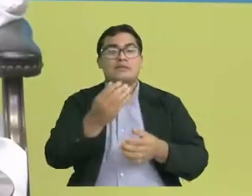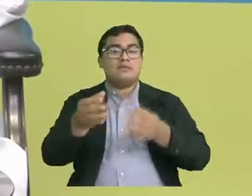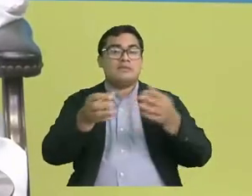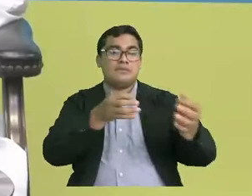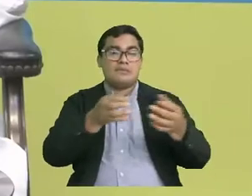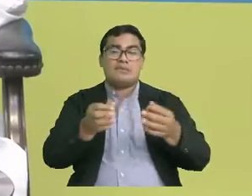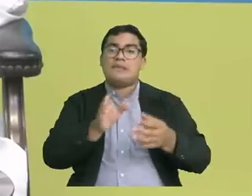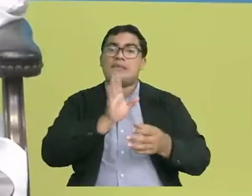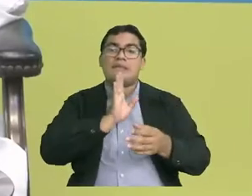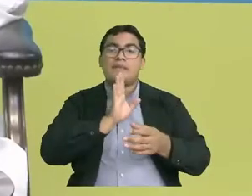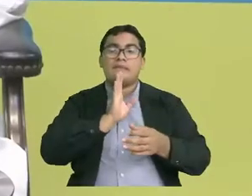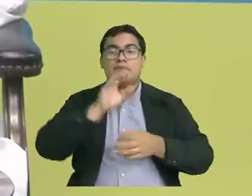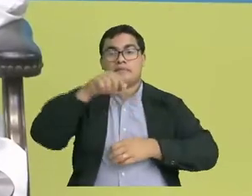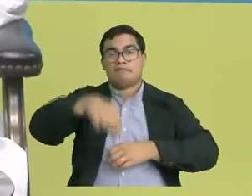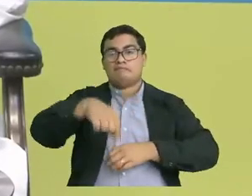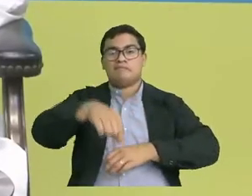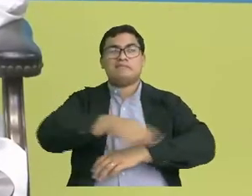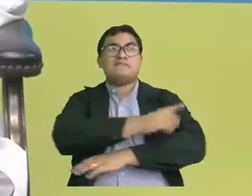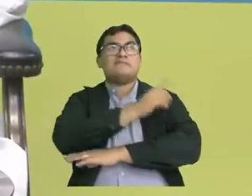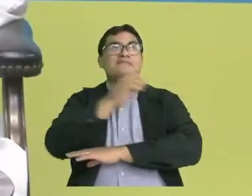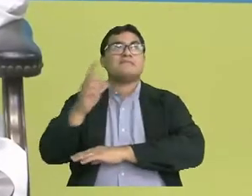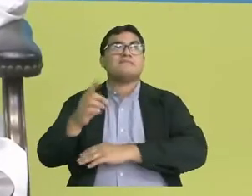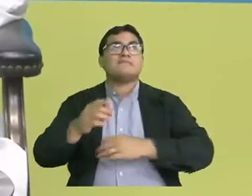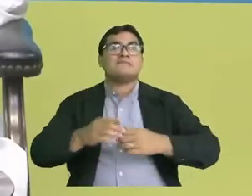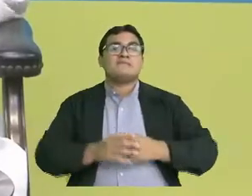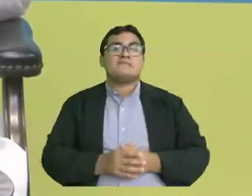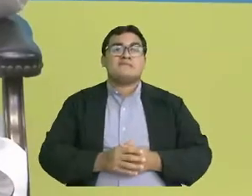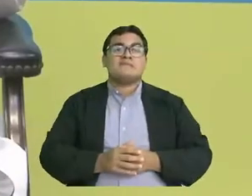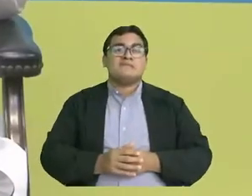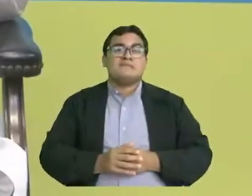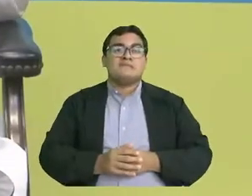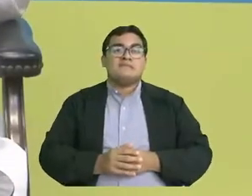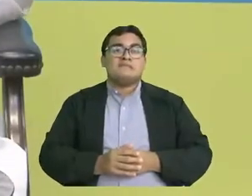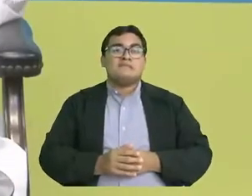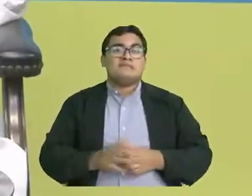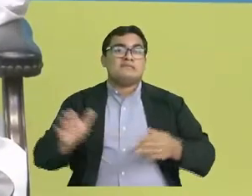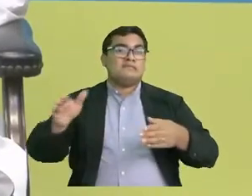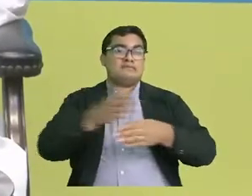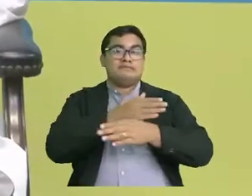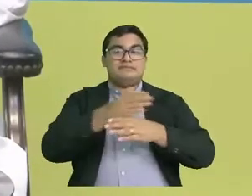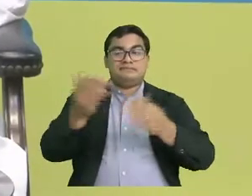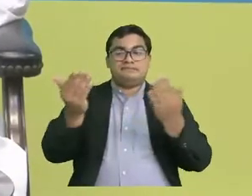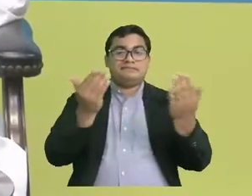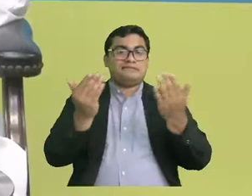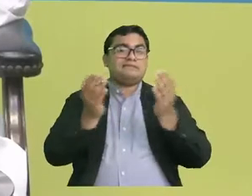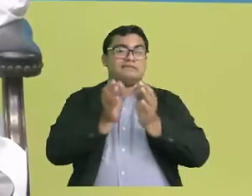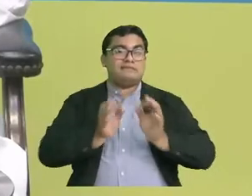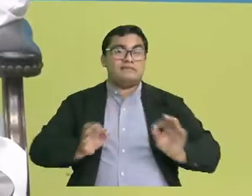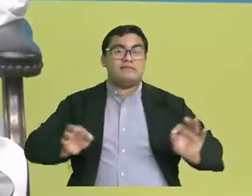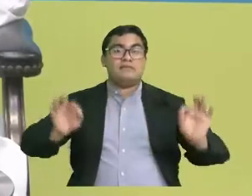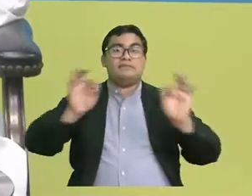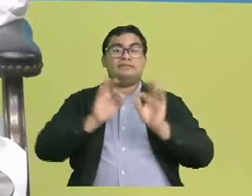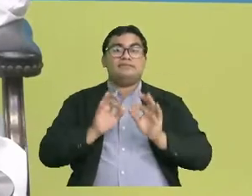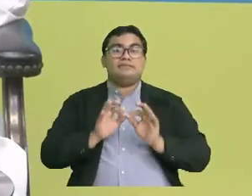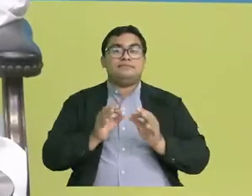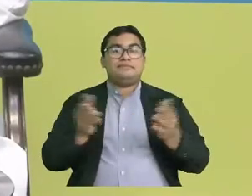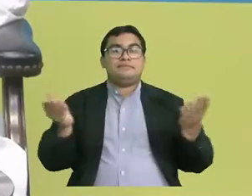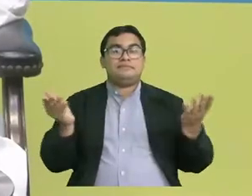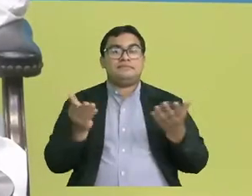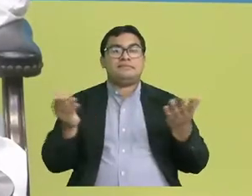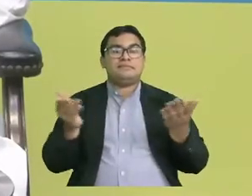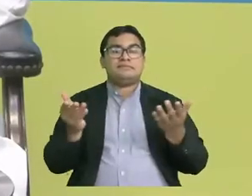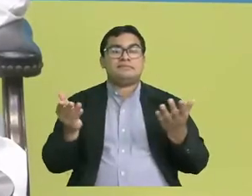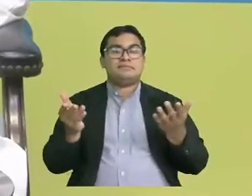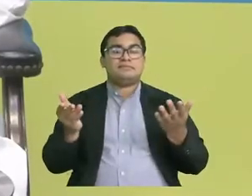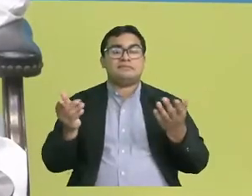hablando hoy. Entonces, eso marca una diferencia fundamental en